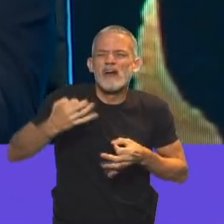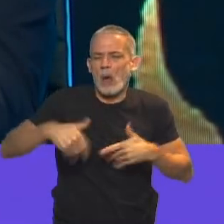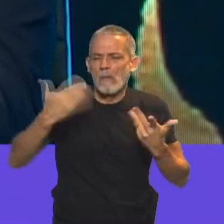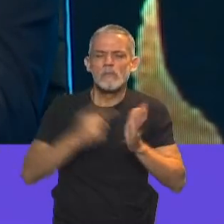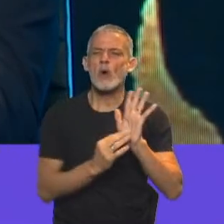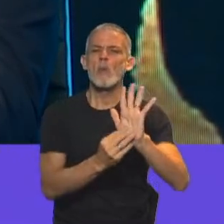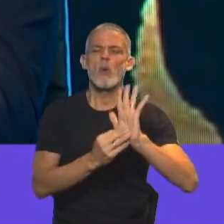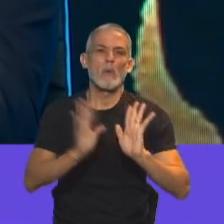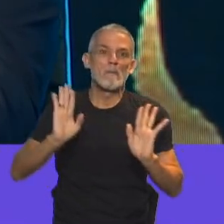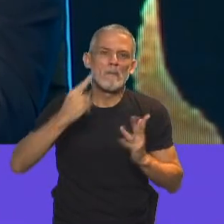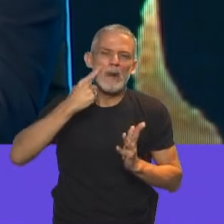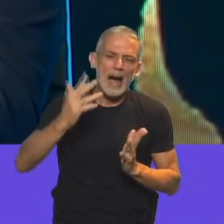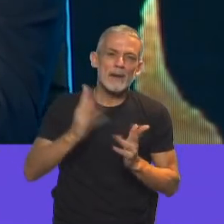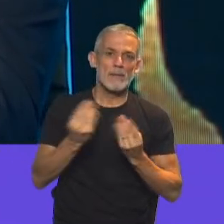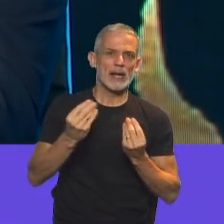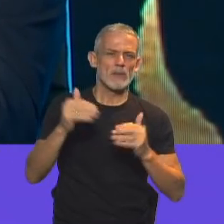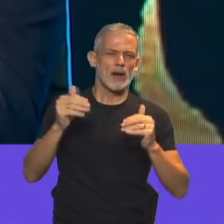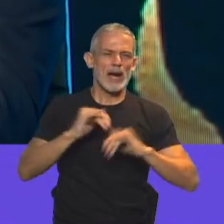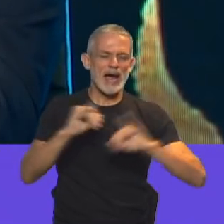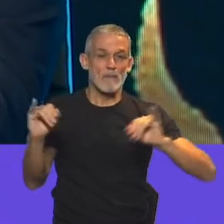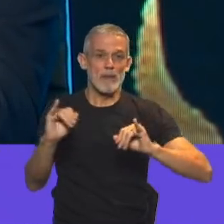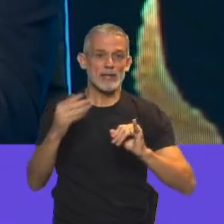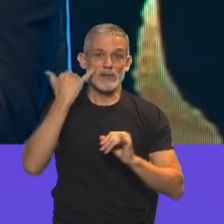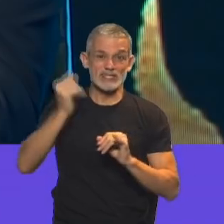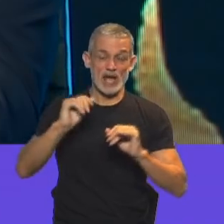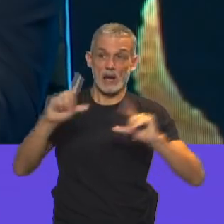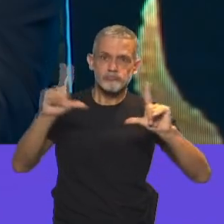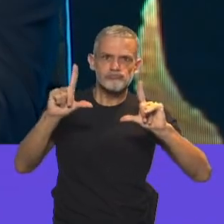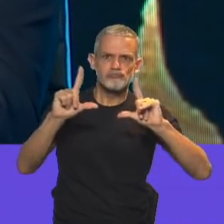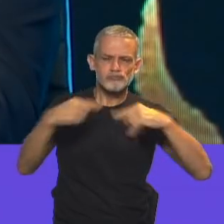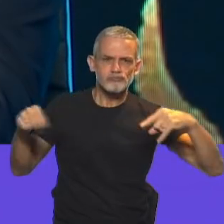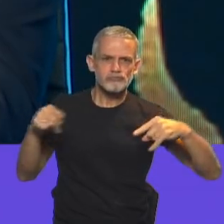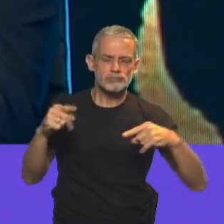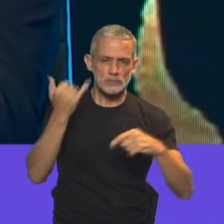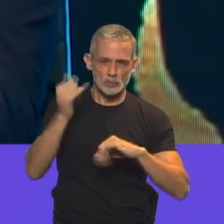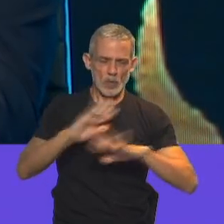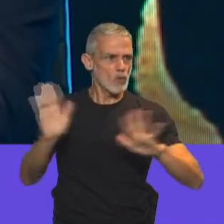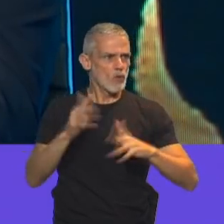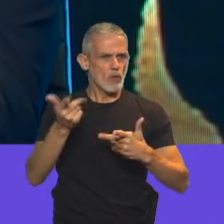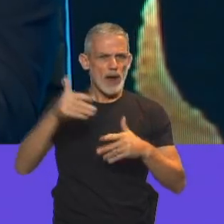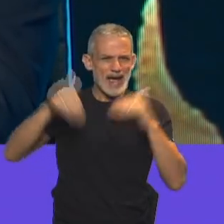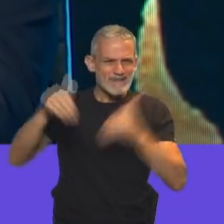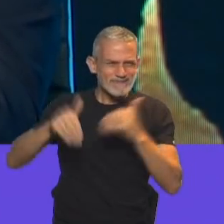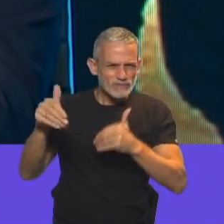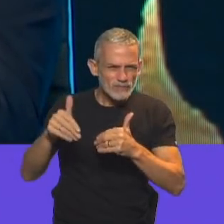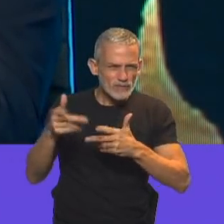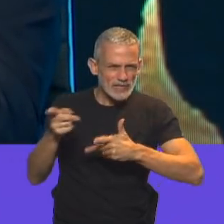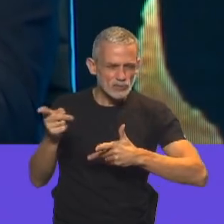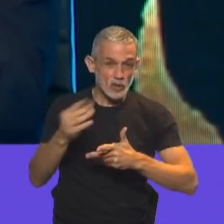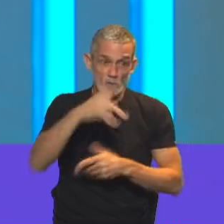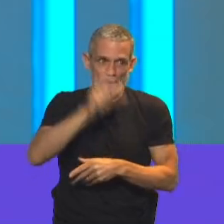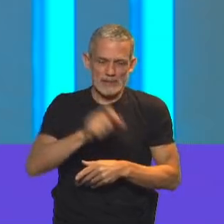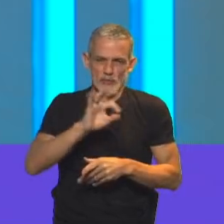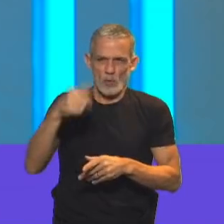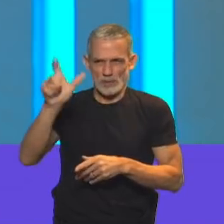situaciones sino cómo se instala en la opinión pública para tener un efecto inmediato en la votación de una persona y